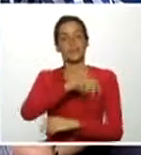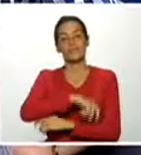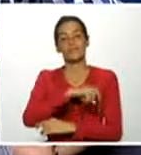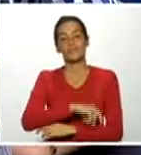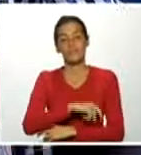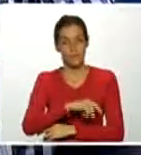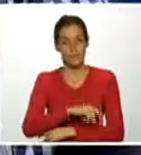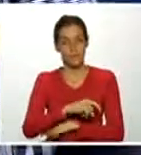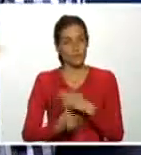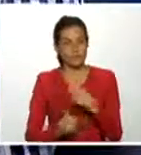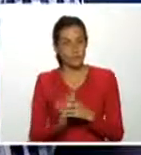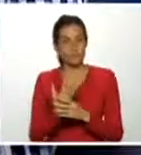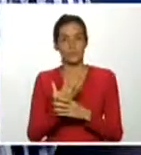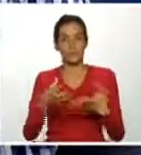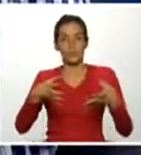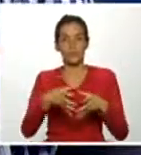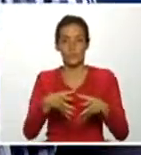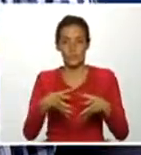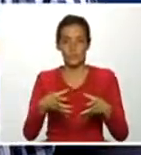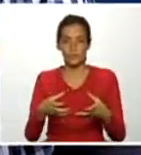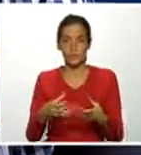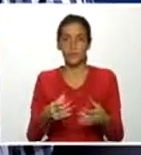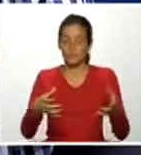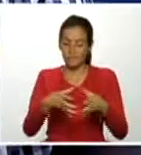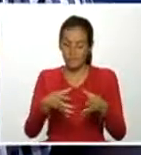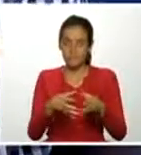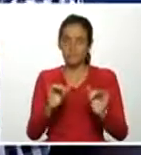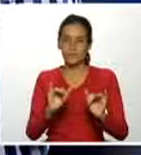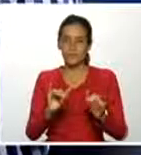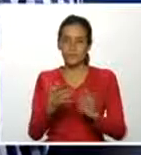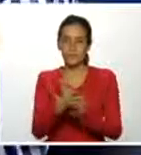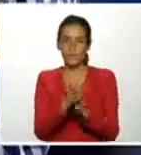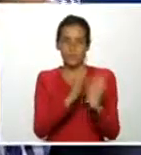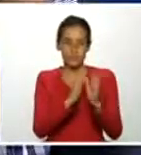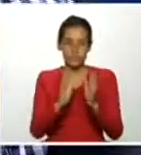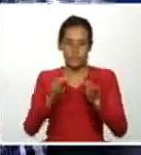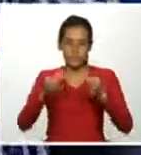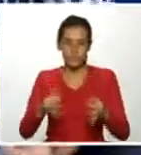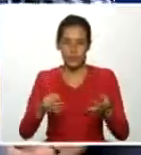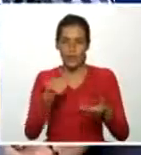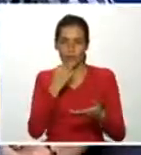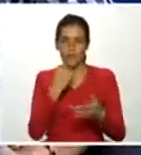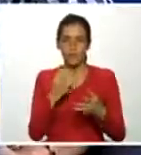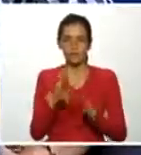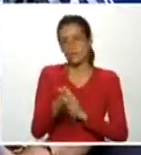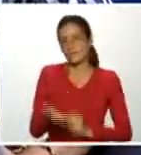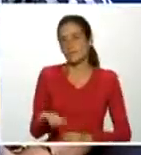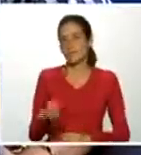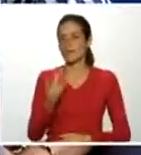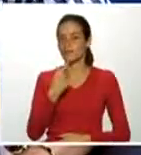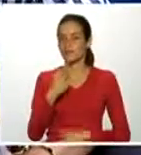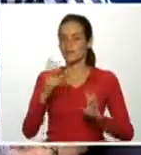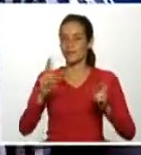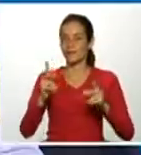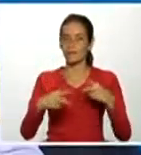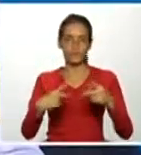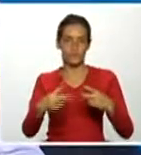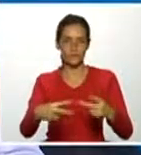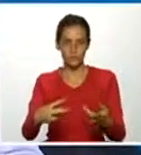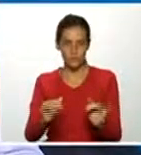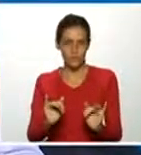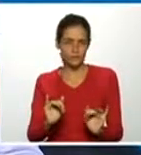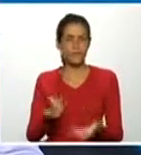necesitamos crear una orgánica, pero una orgánica bien organizada, bueno, para la redundancia, ¿no? Pero para el tema productivo,